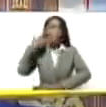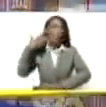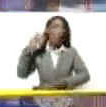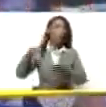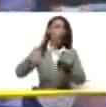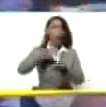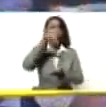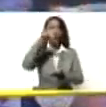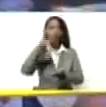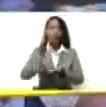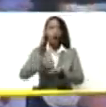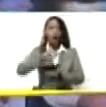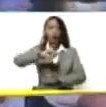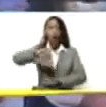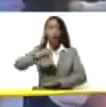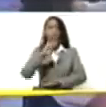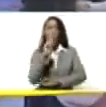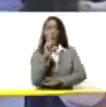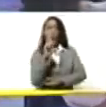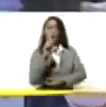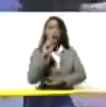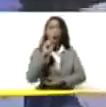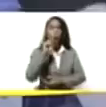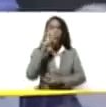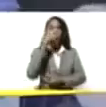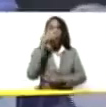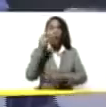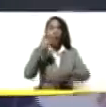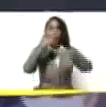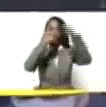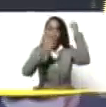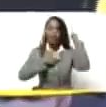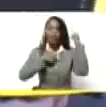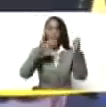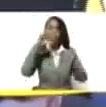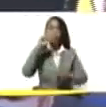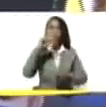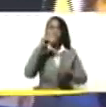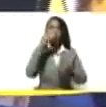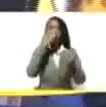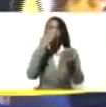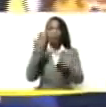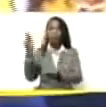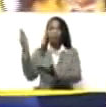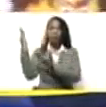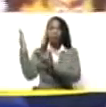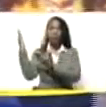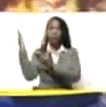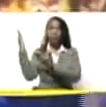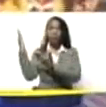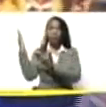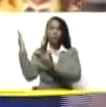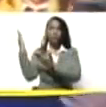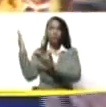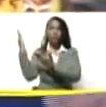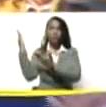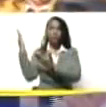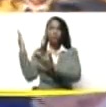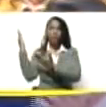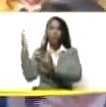y nosotros tenemos conciencia plena de eso se lo dije a nuestros compañeros a nuestro equipo de trabajo